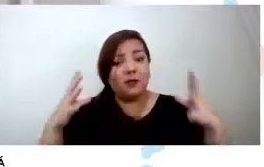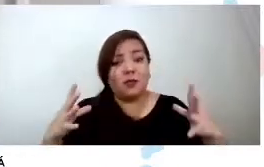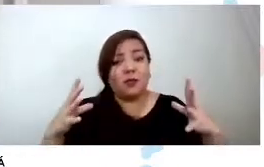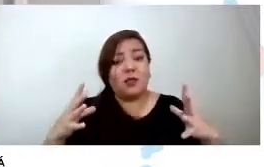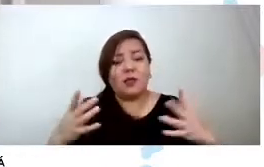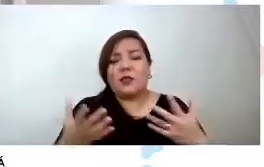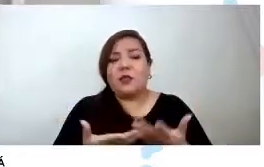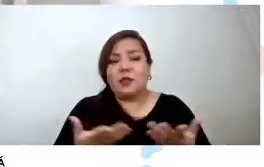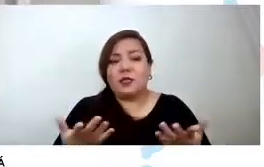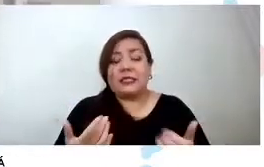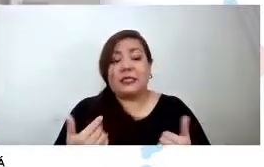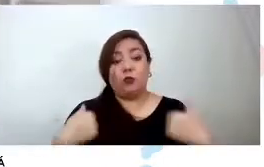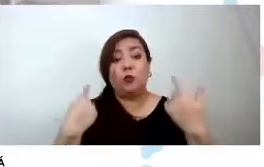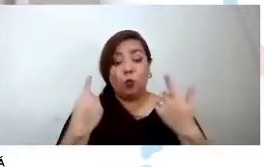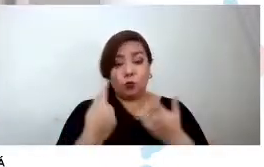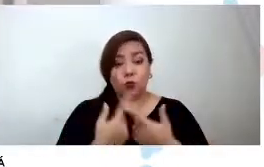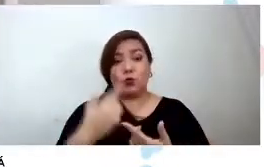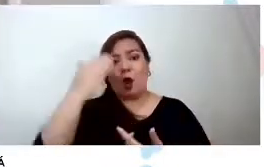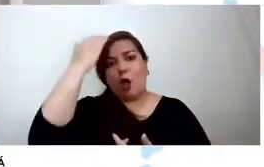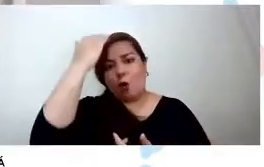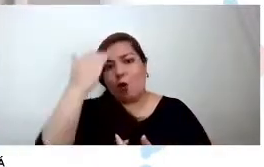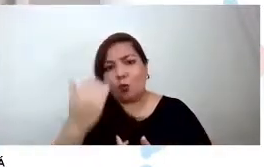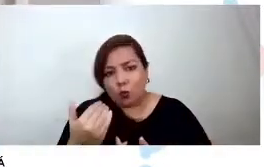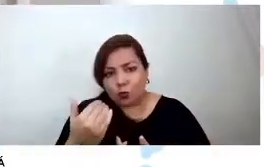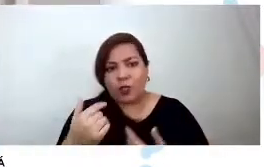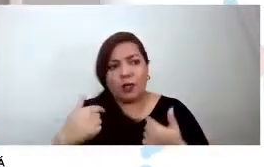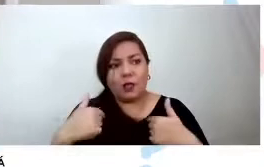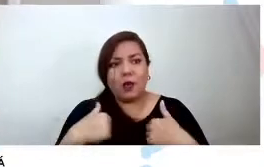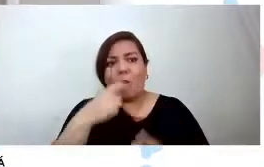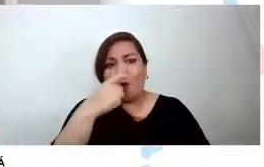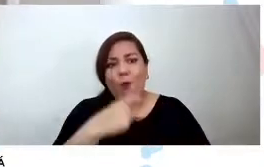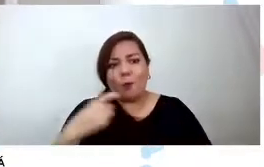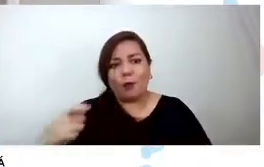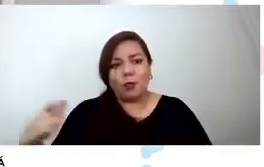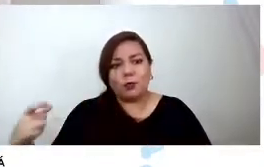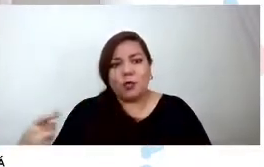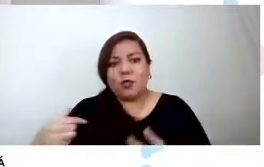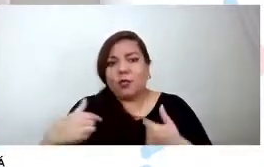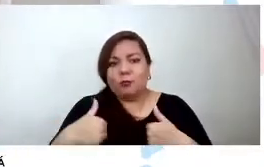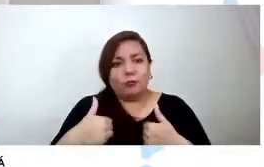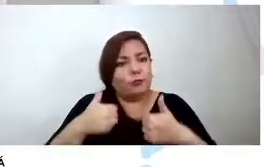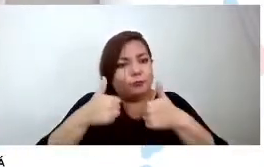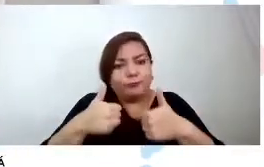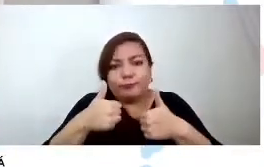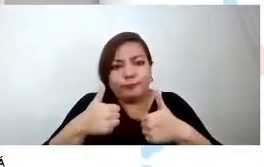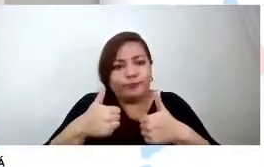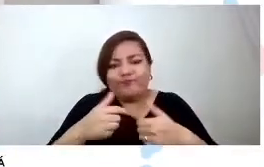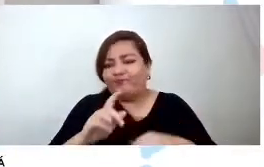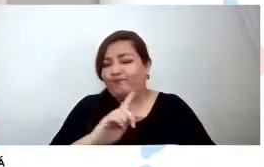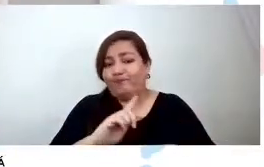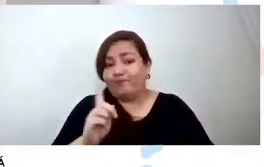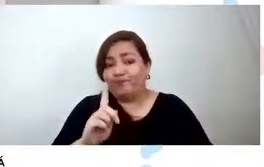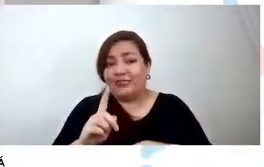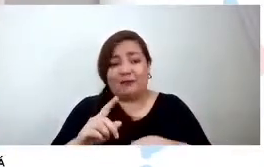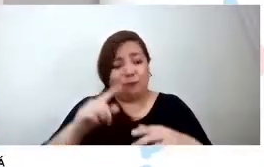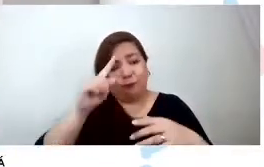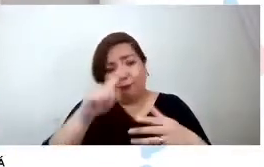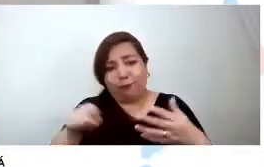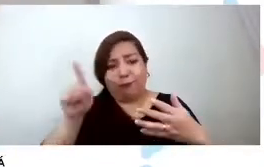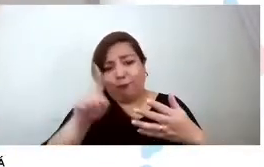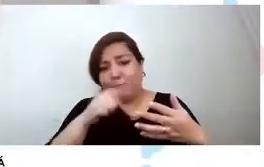nuestras conductas que no son apropiadas, pertinentes y tienen muy poca conciencia. Entonces